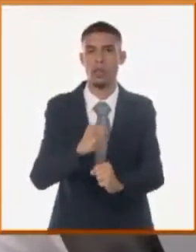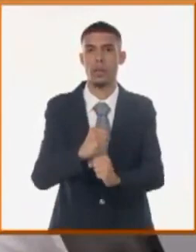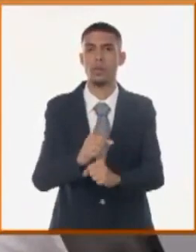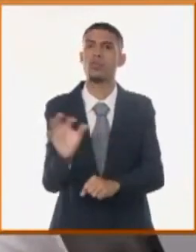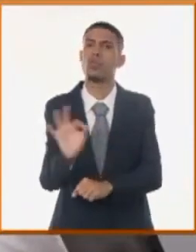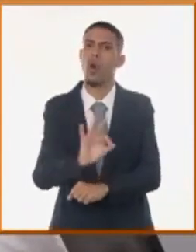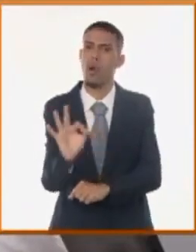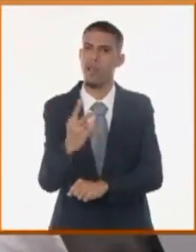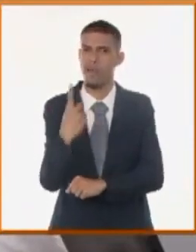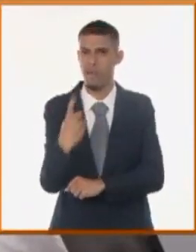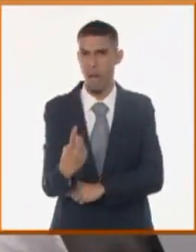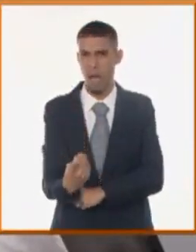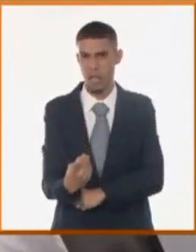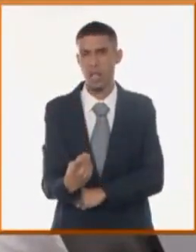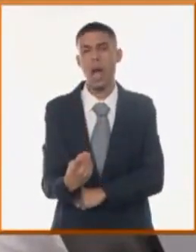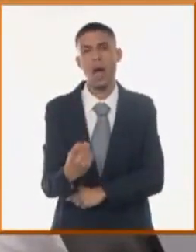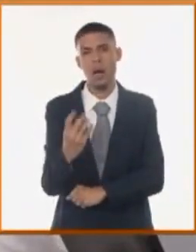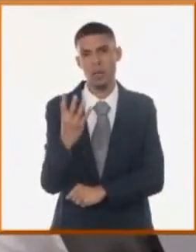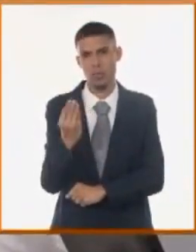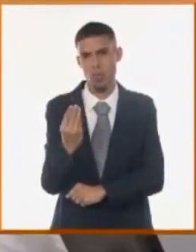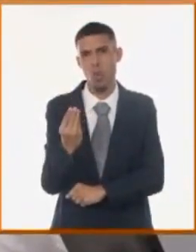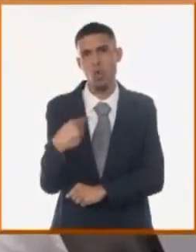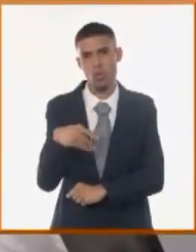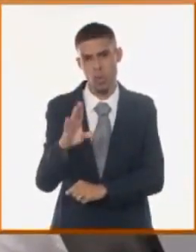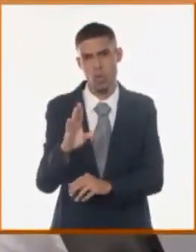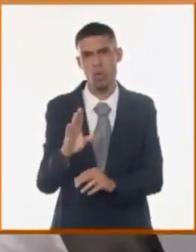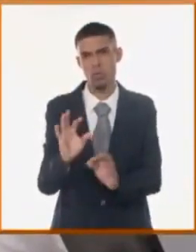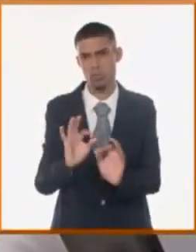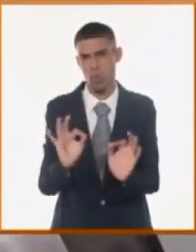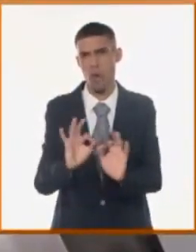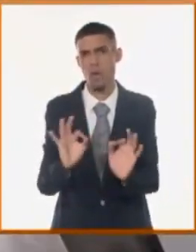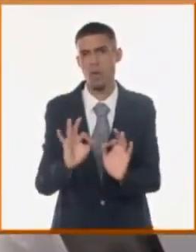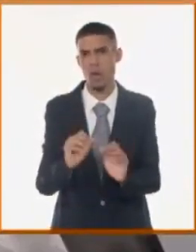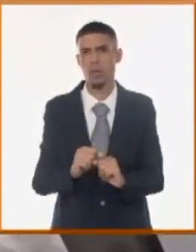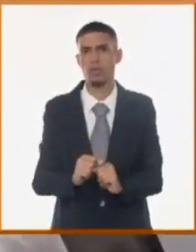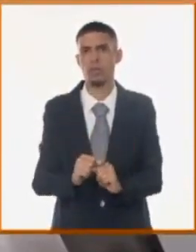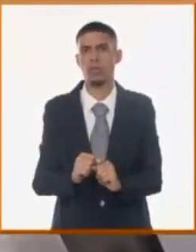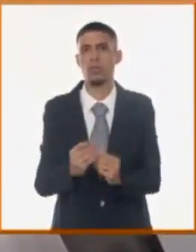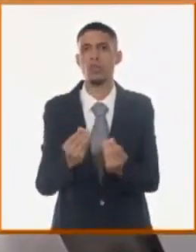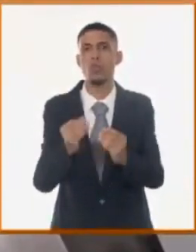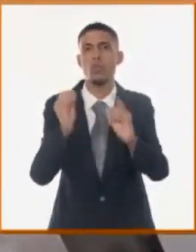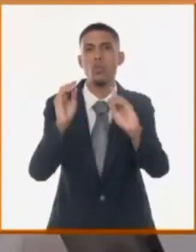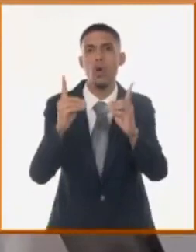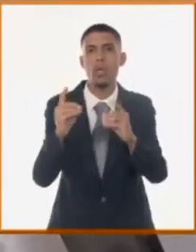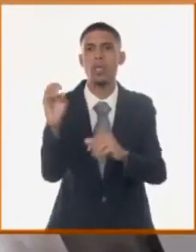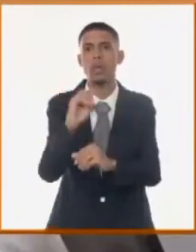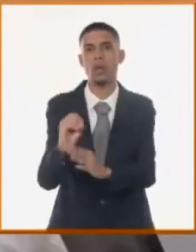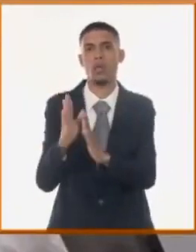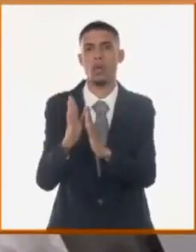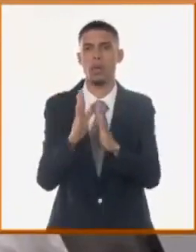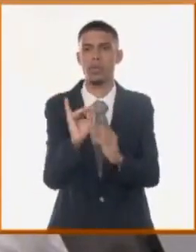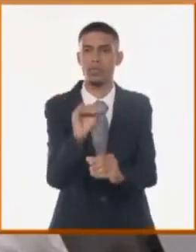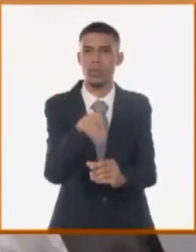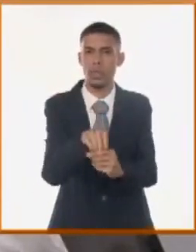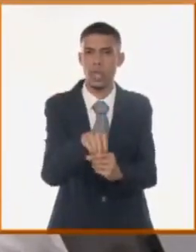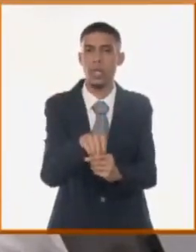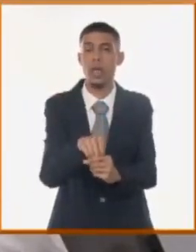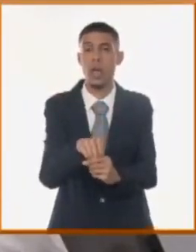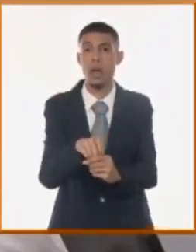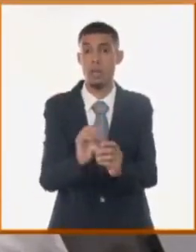queda muchas cosas por trabajar en materia de políticas organizacionales internas dentro de la